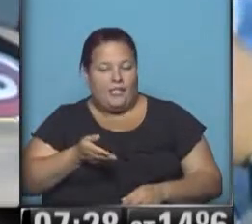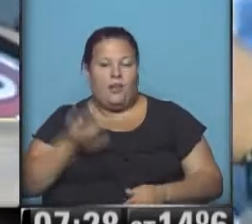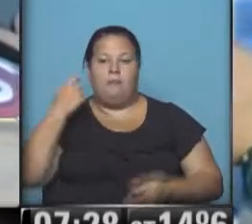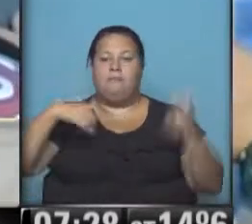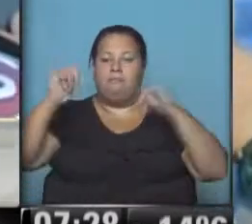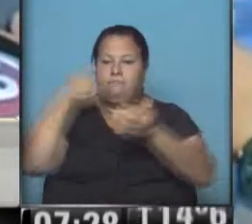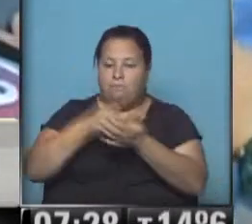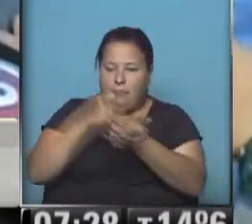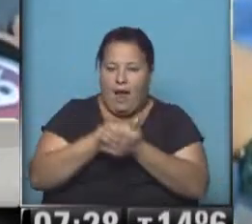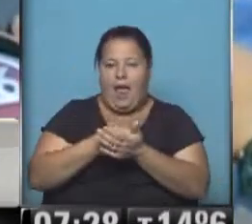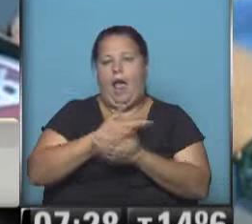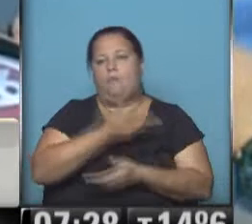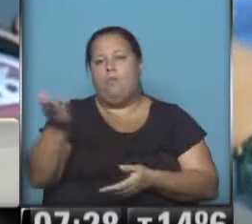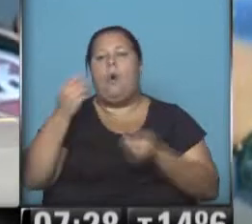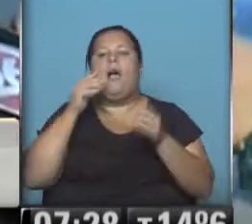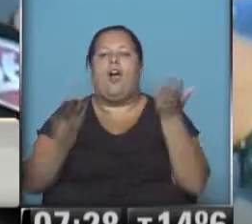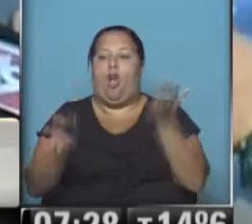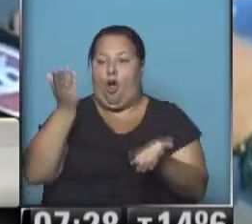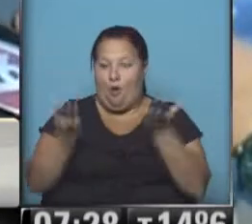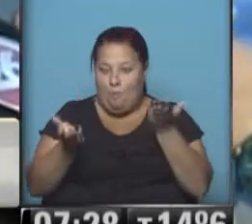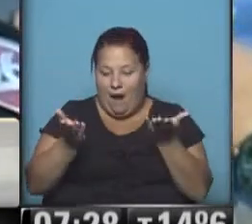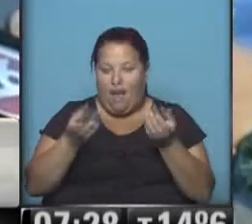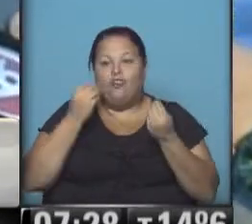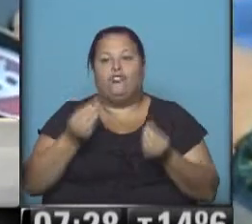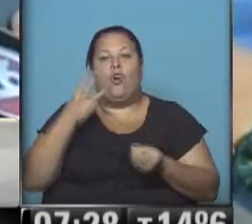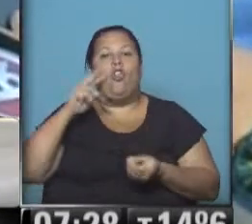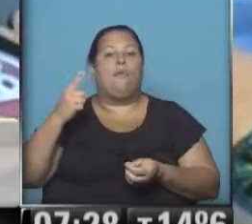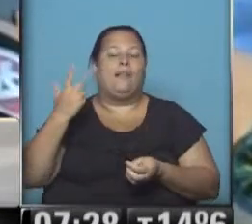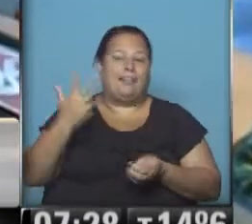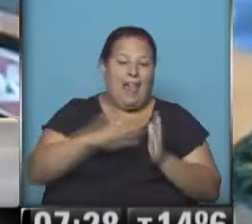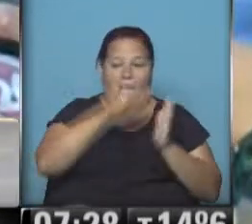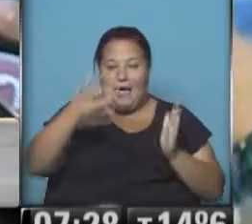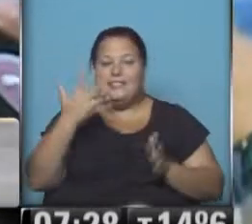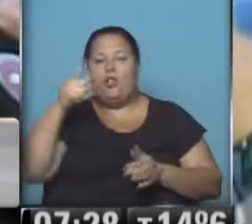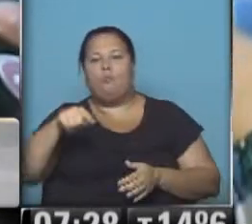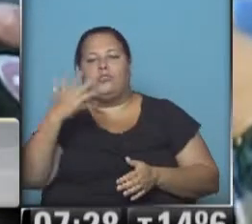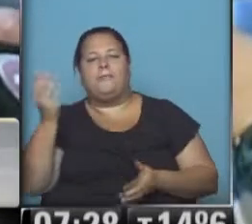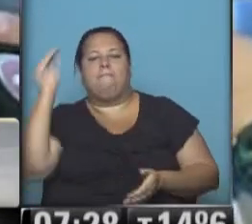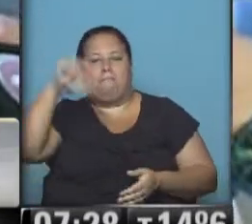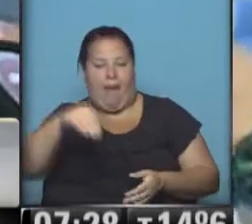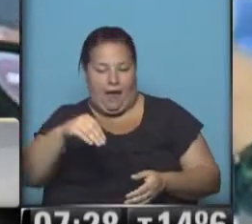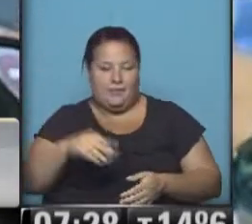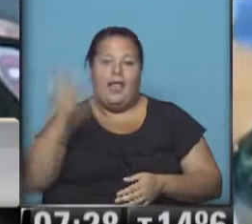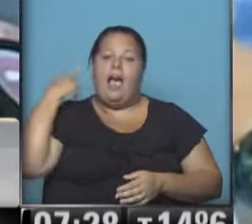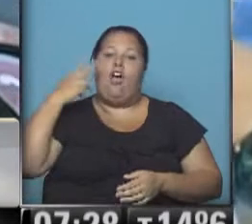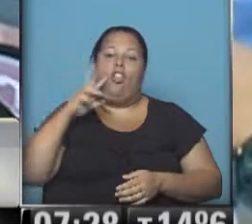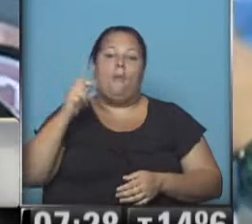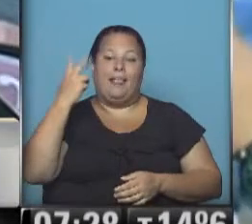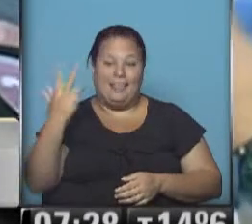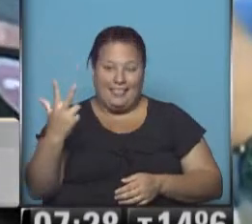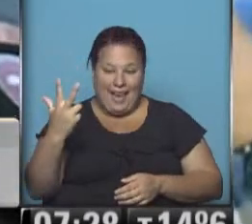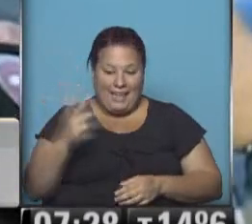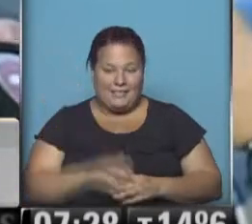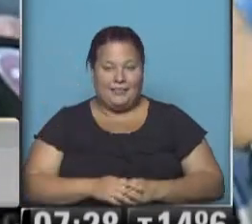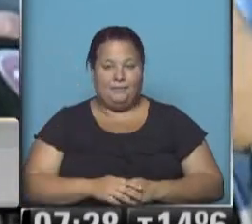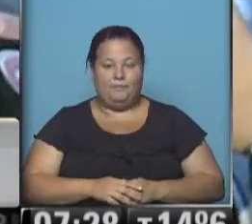inversión pública comparada respecto de lo que significaba el 2003, 5.5 más, cuando en el 2003